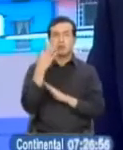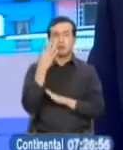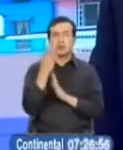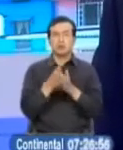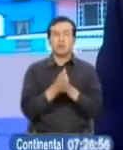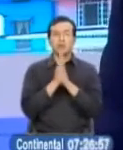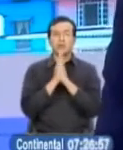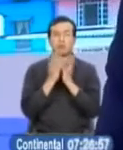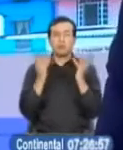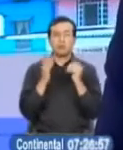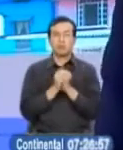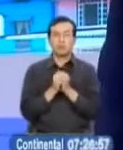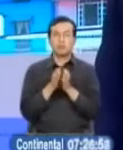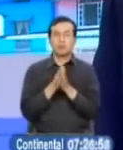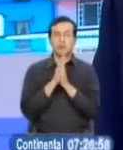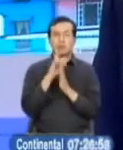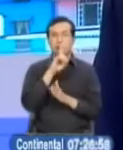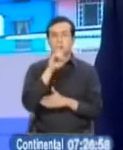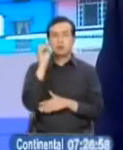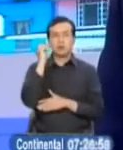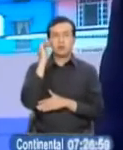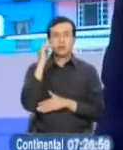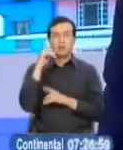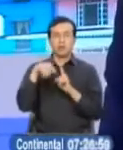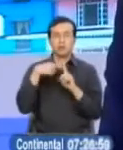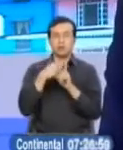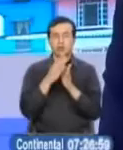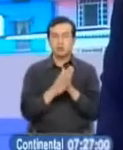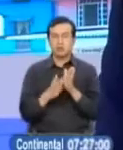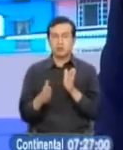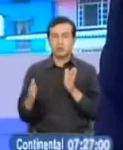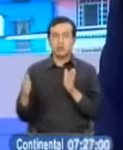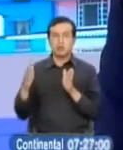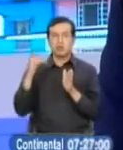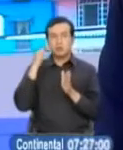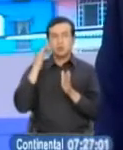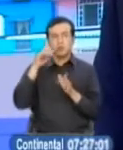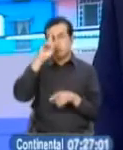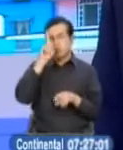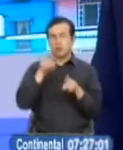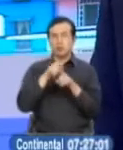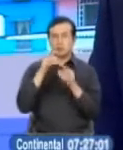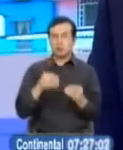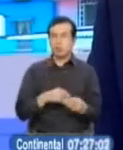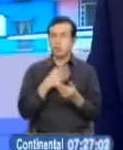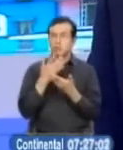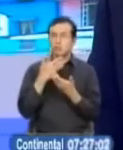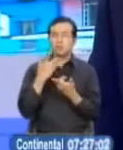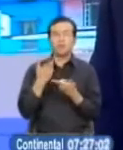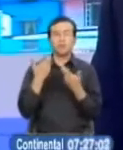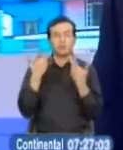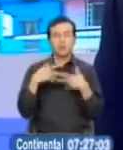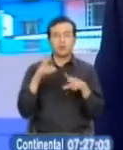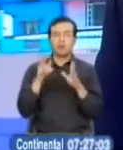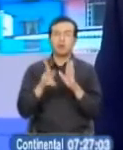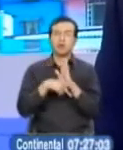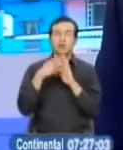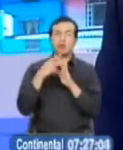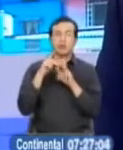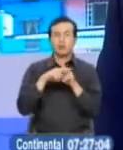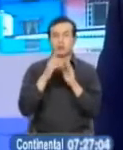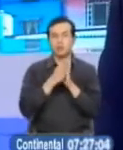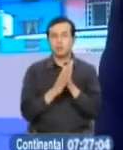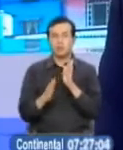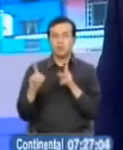pide 100 días más de plazo después de la fecha pactada para la entrega de la rehabilitación para puesta en